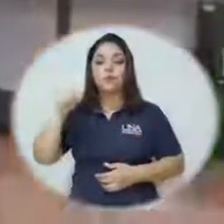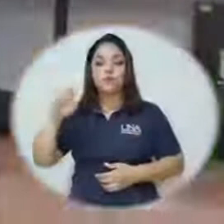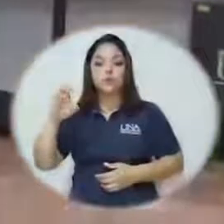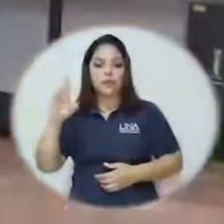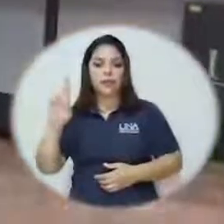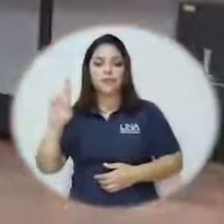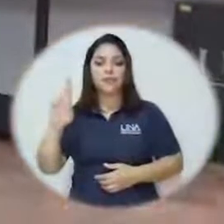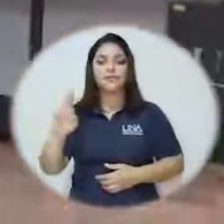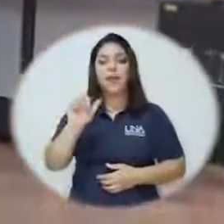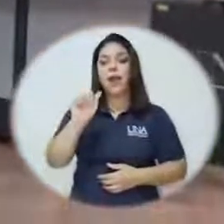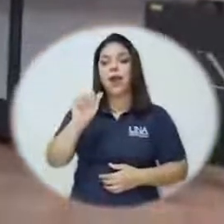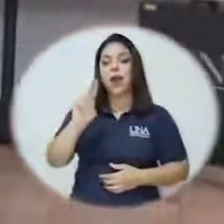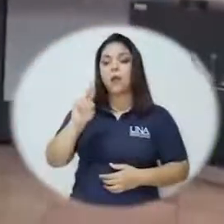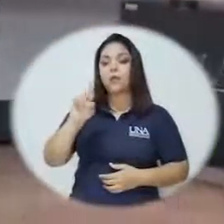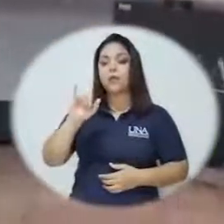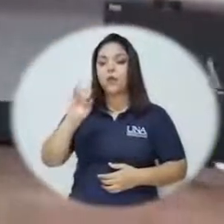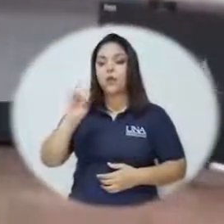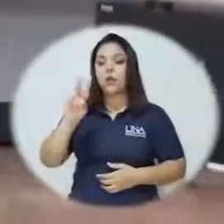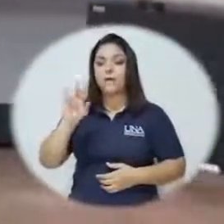servicio@una.cr,